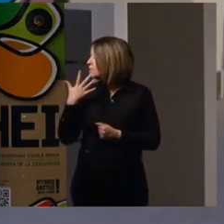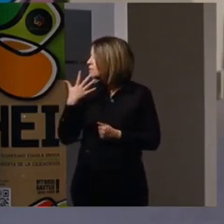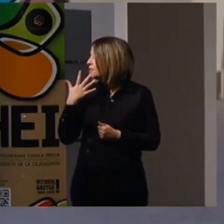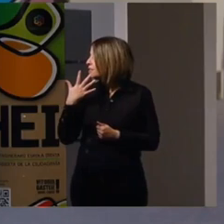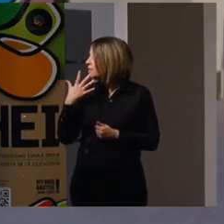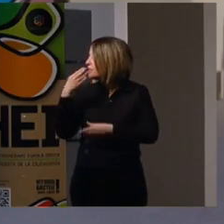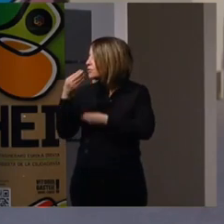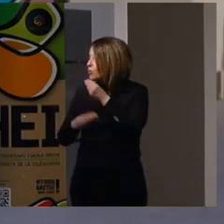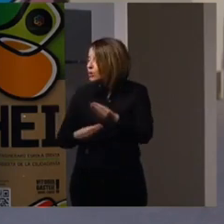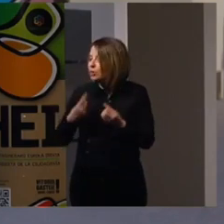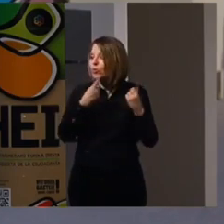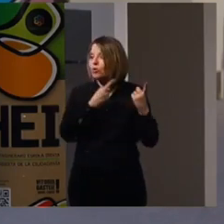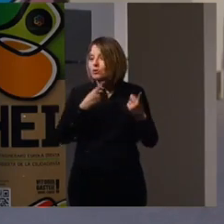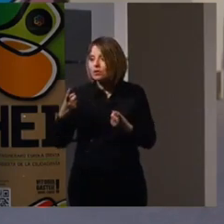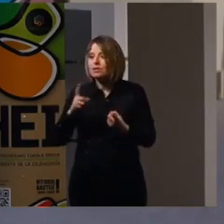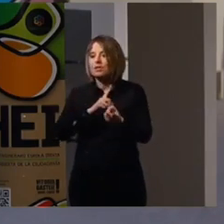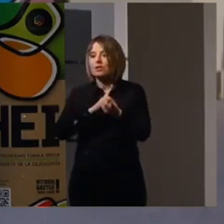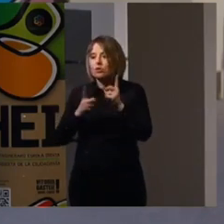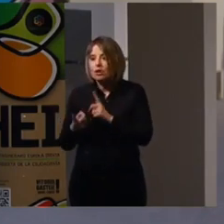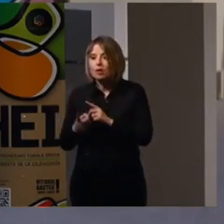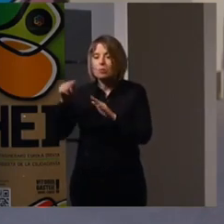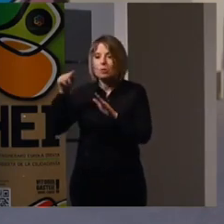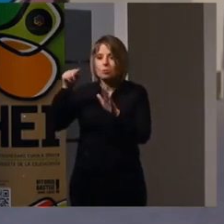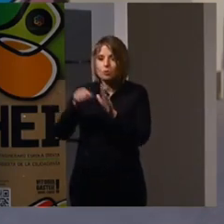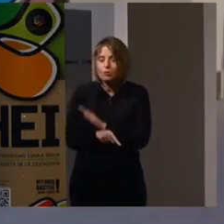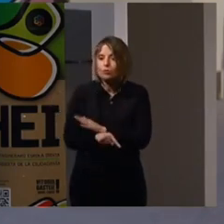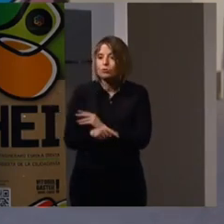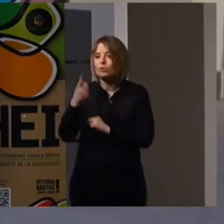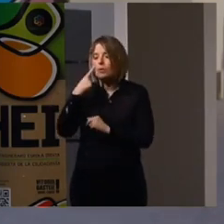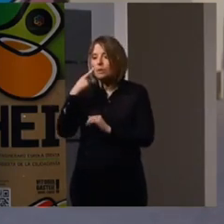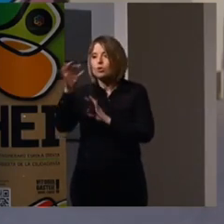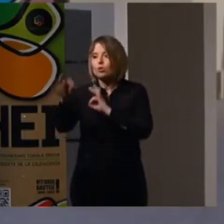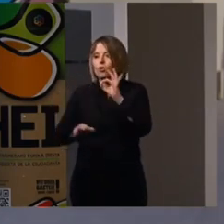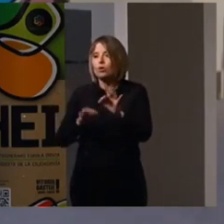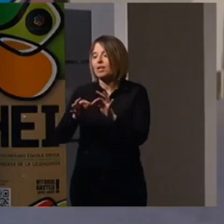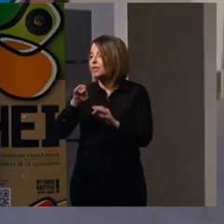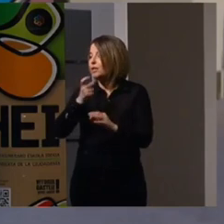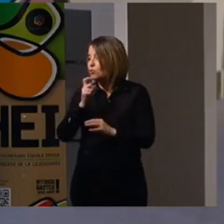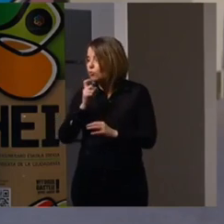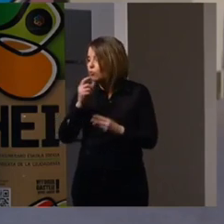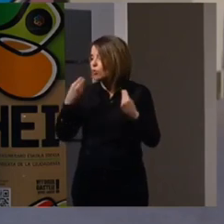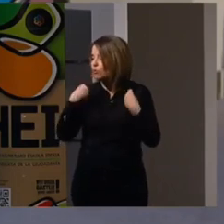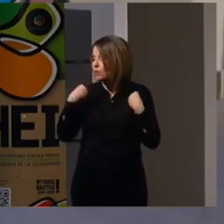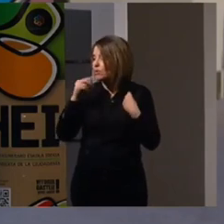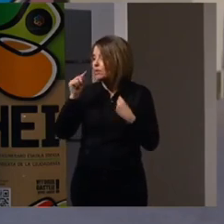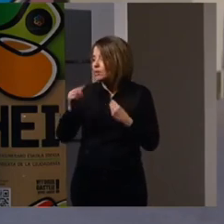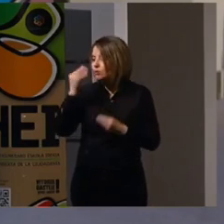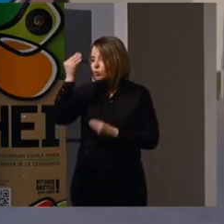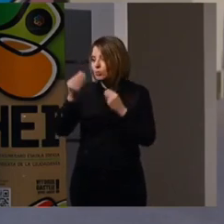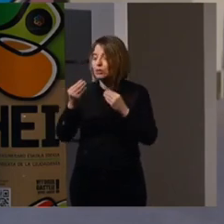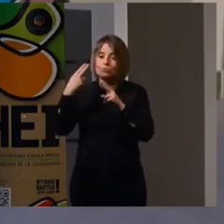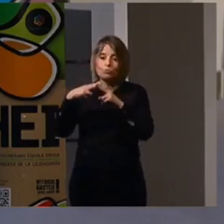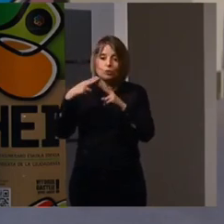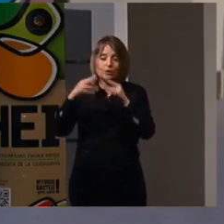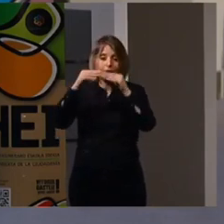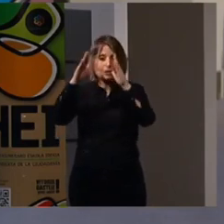un relato de que es necesario un cambio estructural muy profundo de cómo está organizada la vida en este país, y en ese sentido me parece que las políticas de